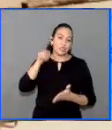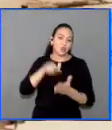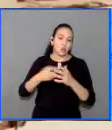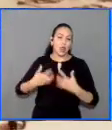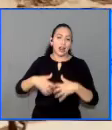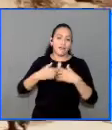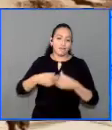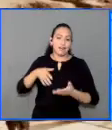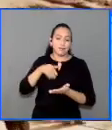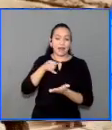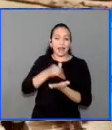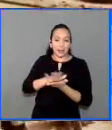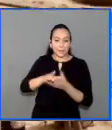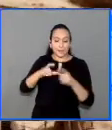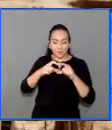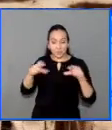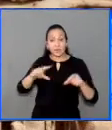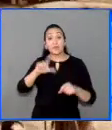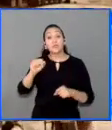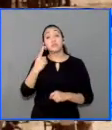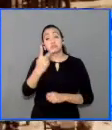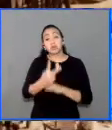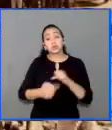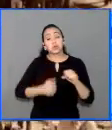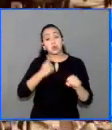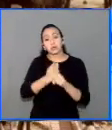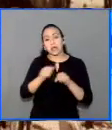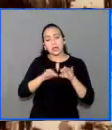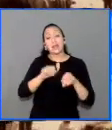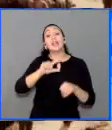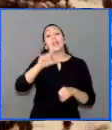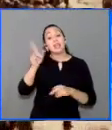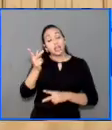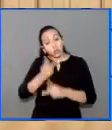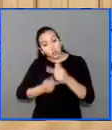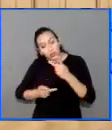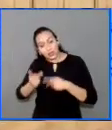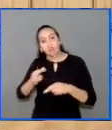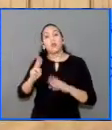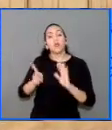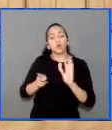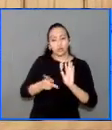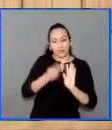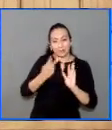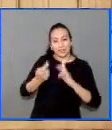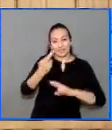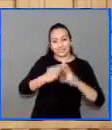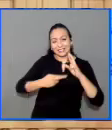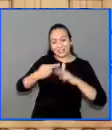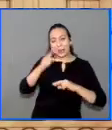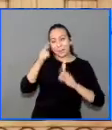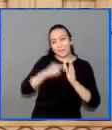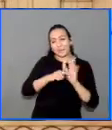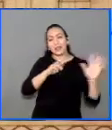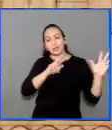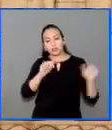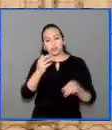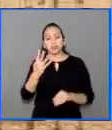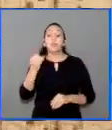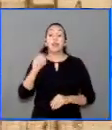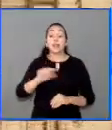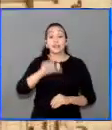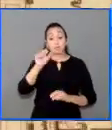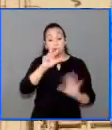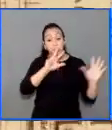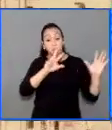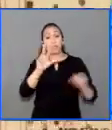duró 2 años para regresar en 1855 a Palacio Nacional. En 1868 se